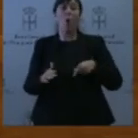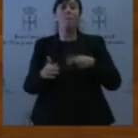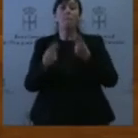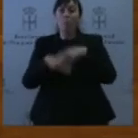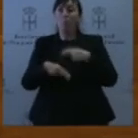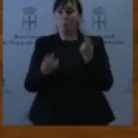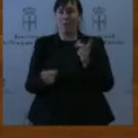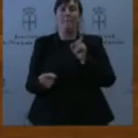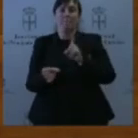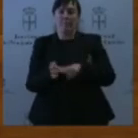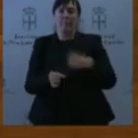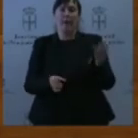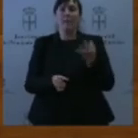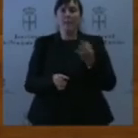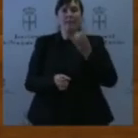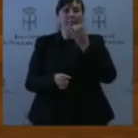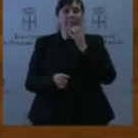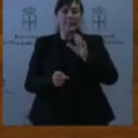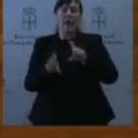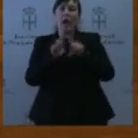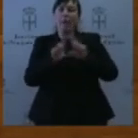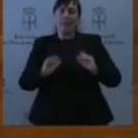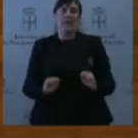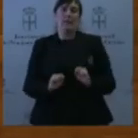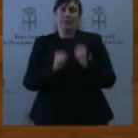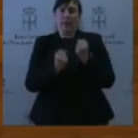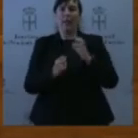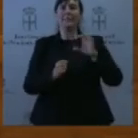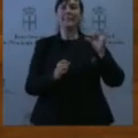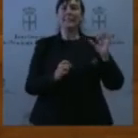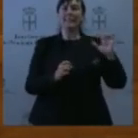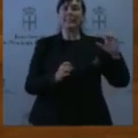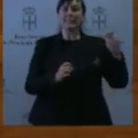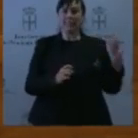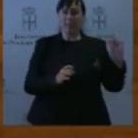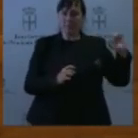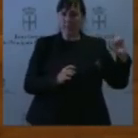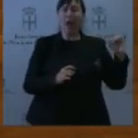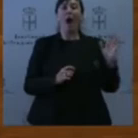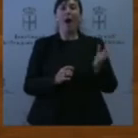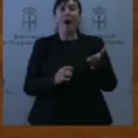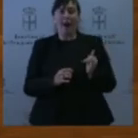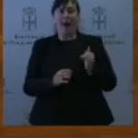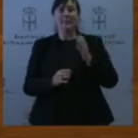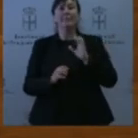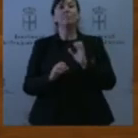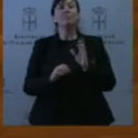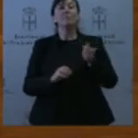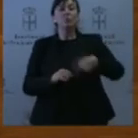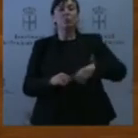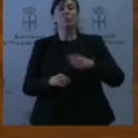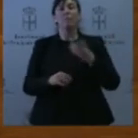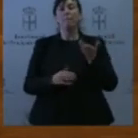ello, instamos al Gobierno del Principado a que exija a Duro Felguera una hoja de ruta clara, definida y concreta que permita